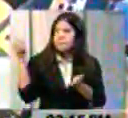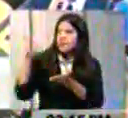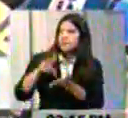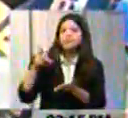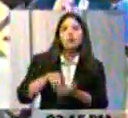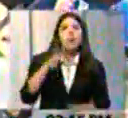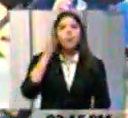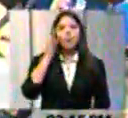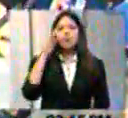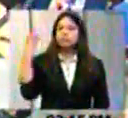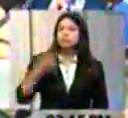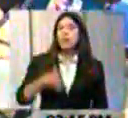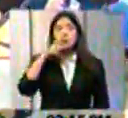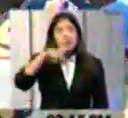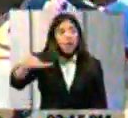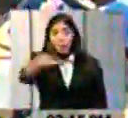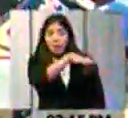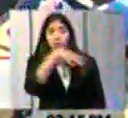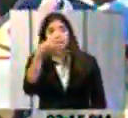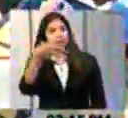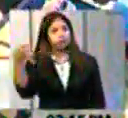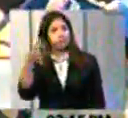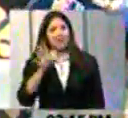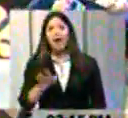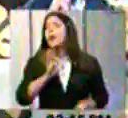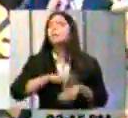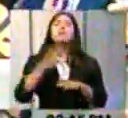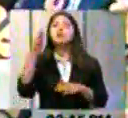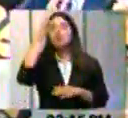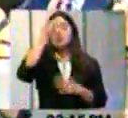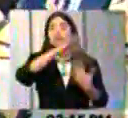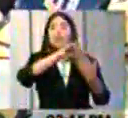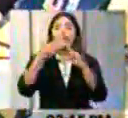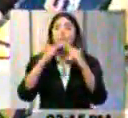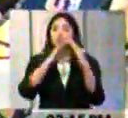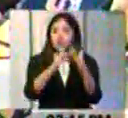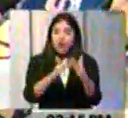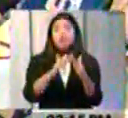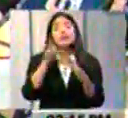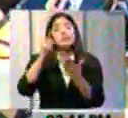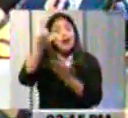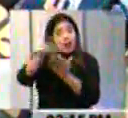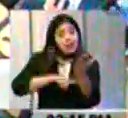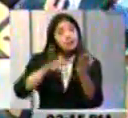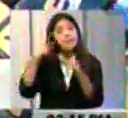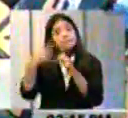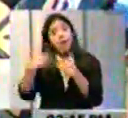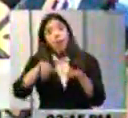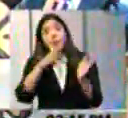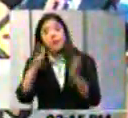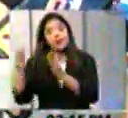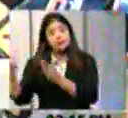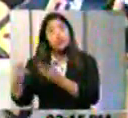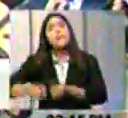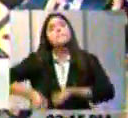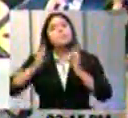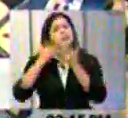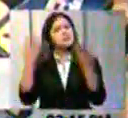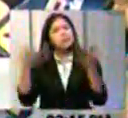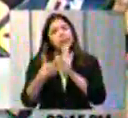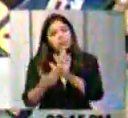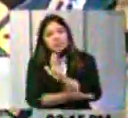participación del Poder Popular fue extraordinaria porque a través de los consejos comunales y de esas listas y de esa organización popular nos permitió